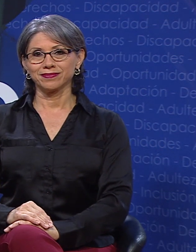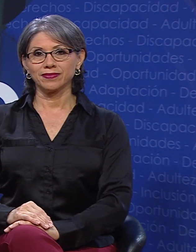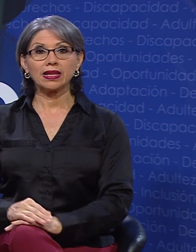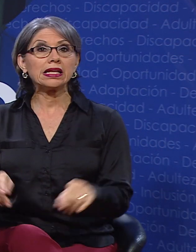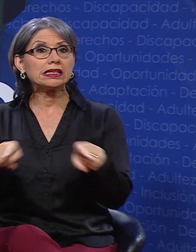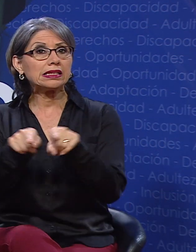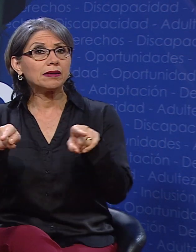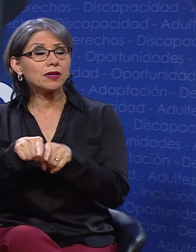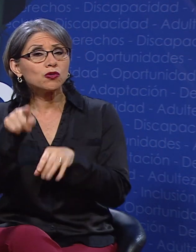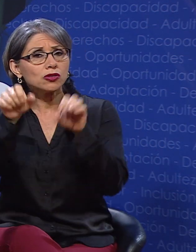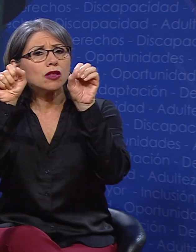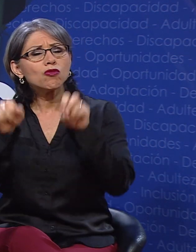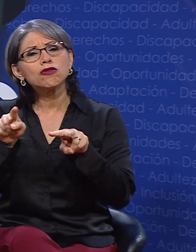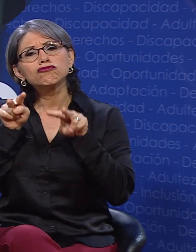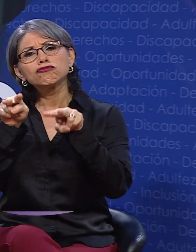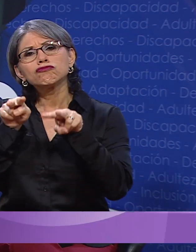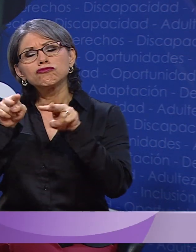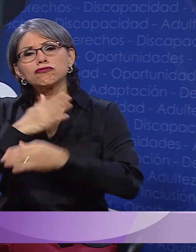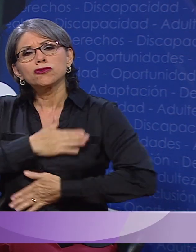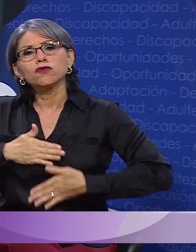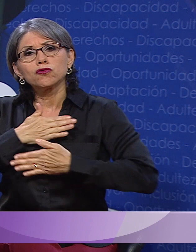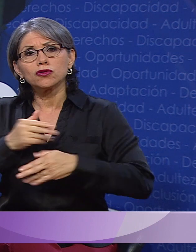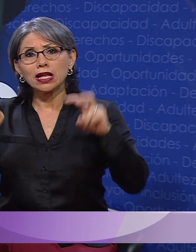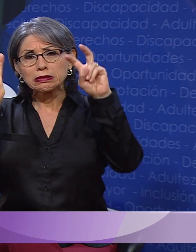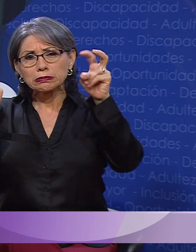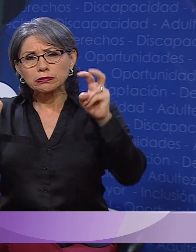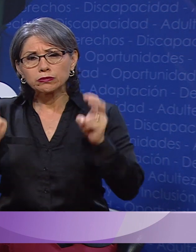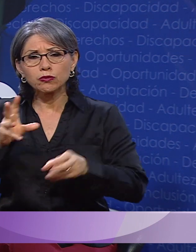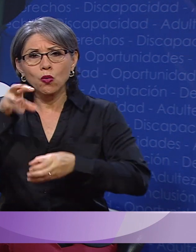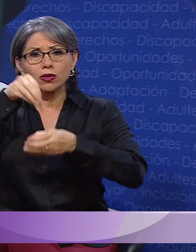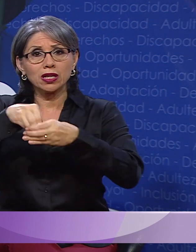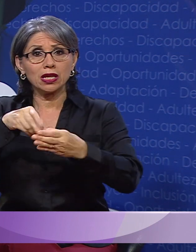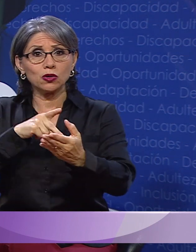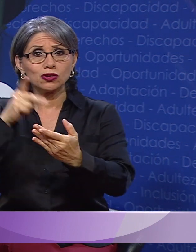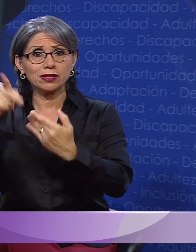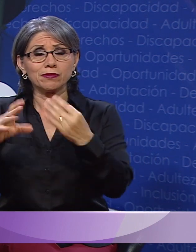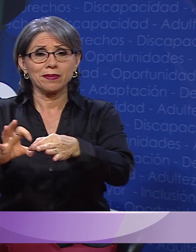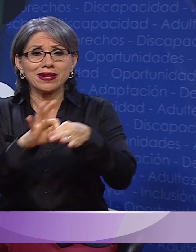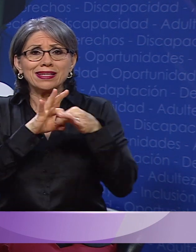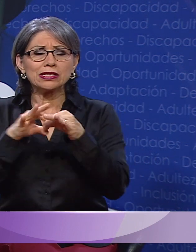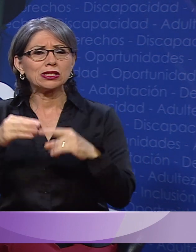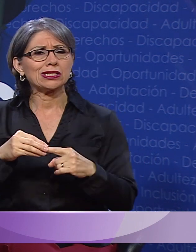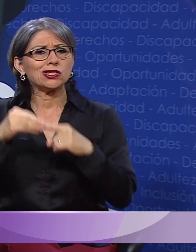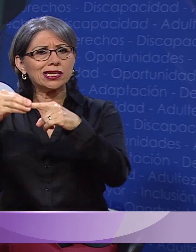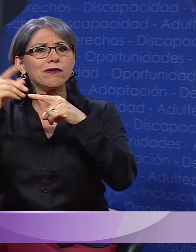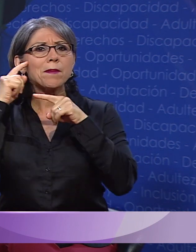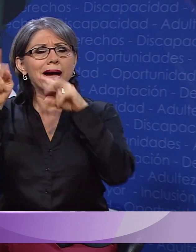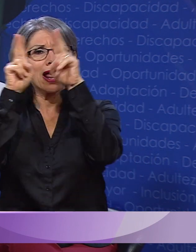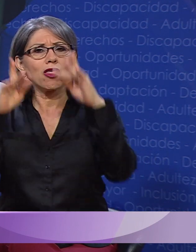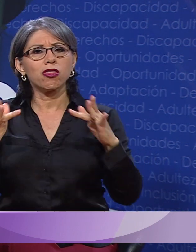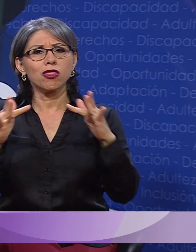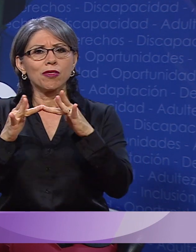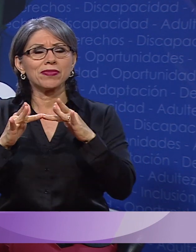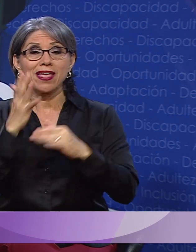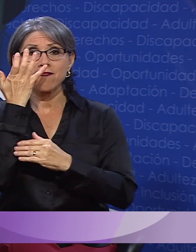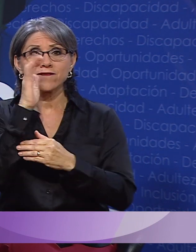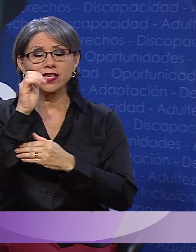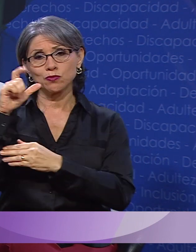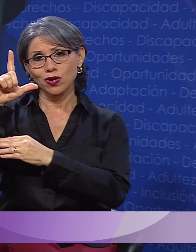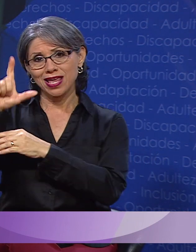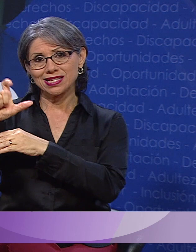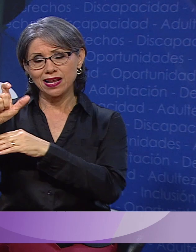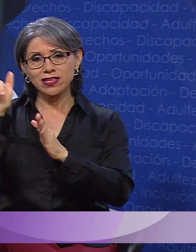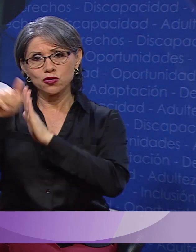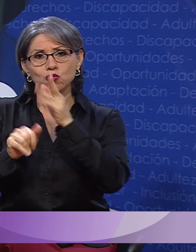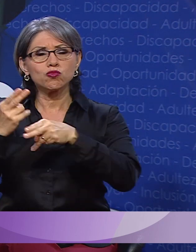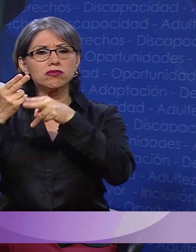También usted puede disfrutar de los contenidos de Nexos exclusivos para nuestras plataformas digitales. Nos encuentra en Facebook, Instagram y